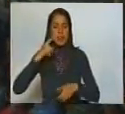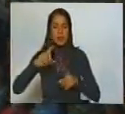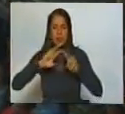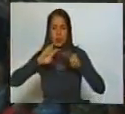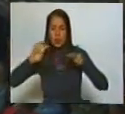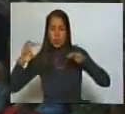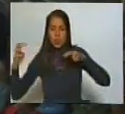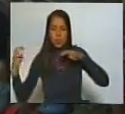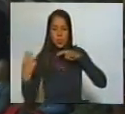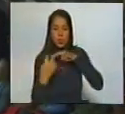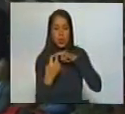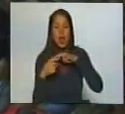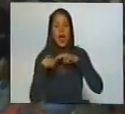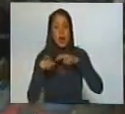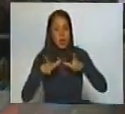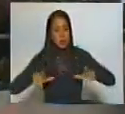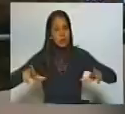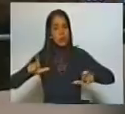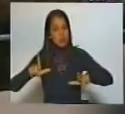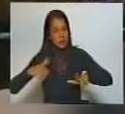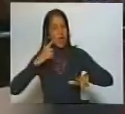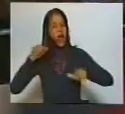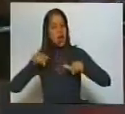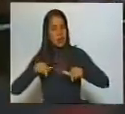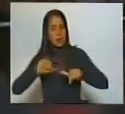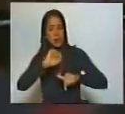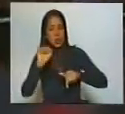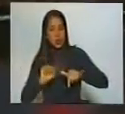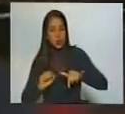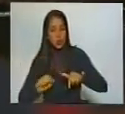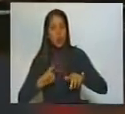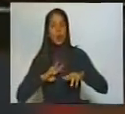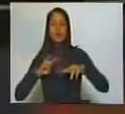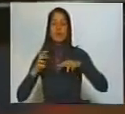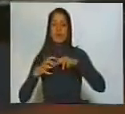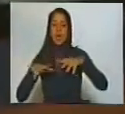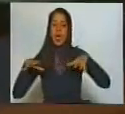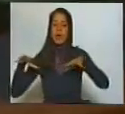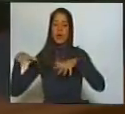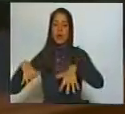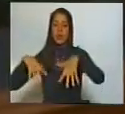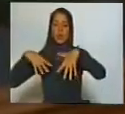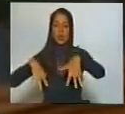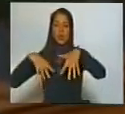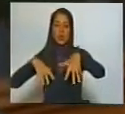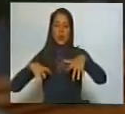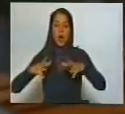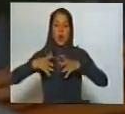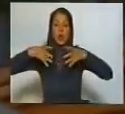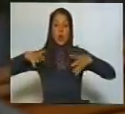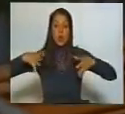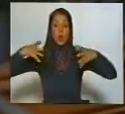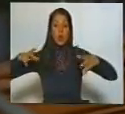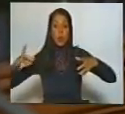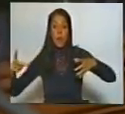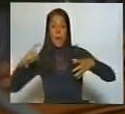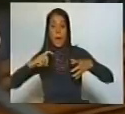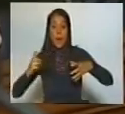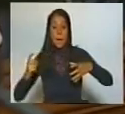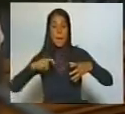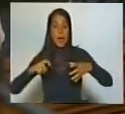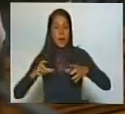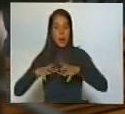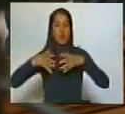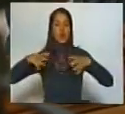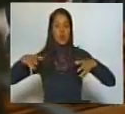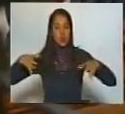donde mataron a Leonardo Ruiz Pineda, ¿no? Y esa manifestación iba creciendo y fue creciendo. Y esa foto